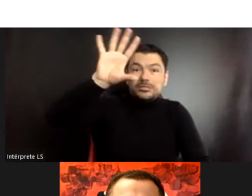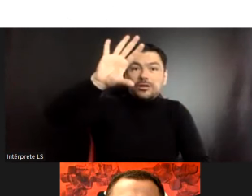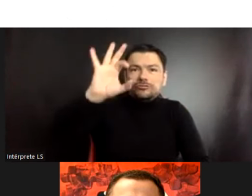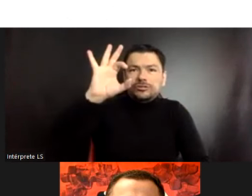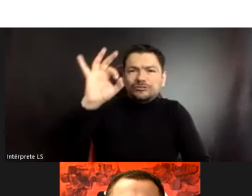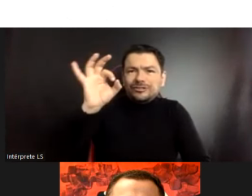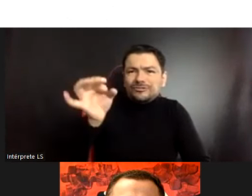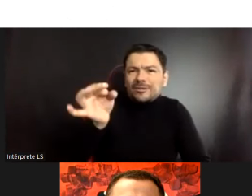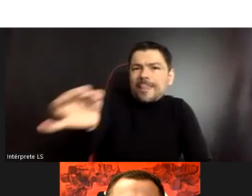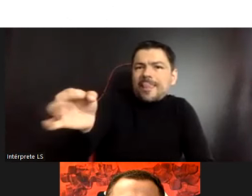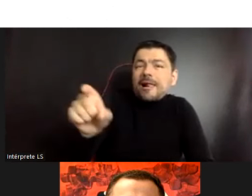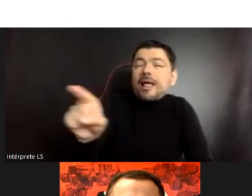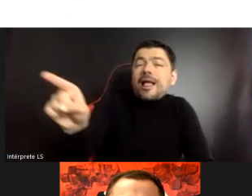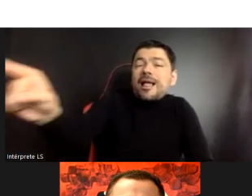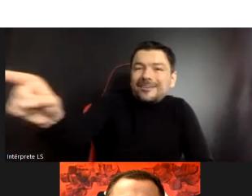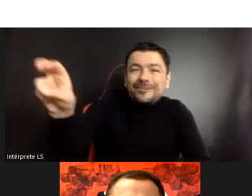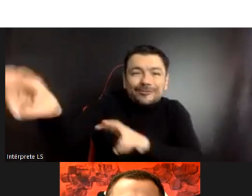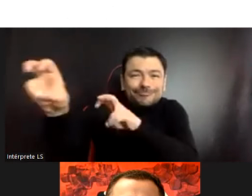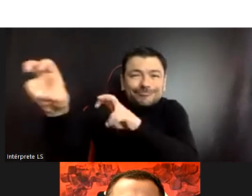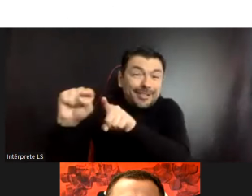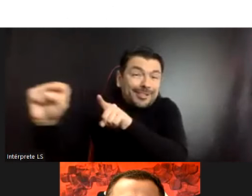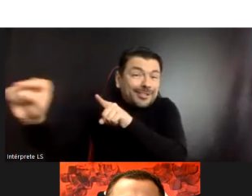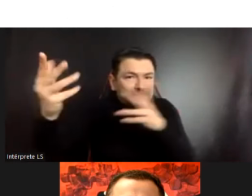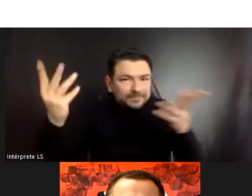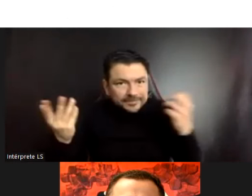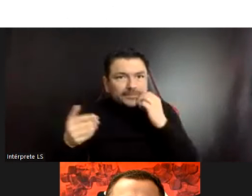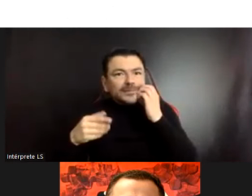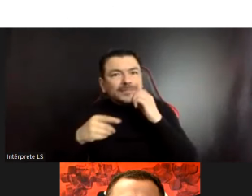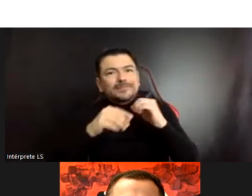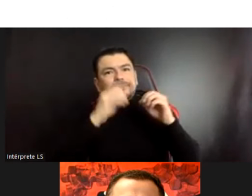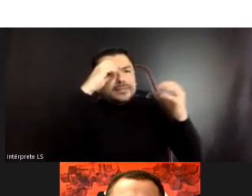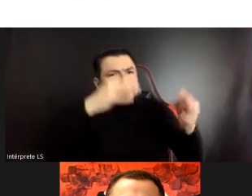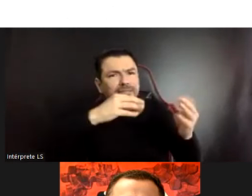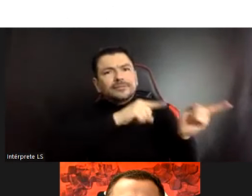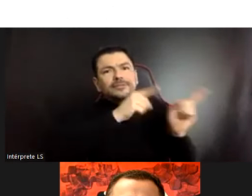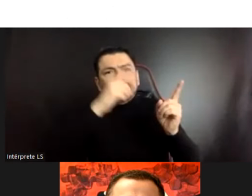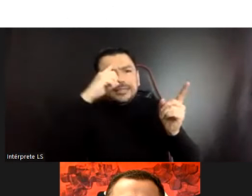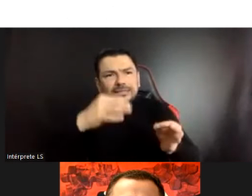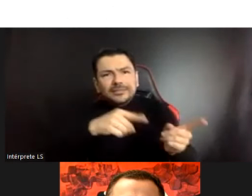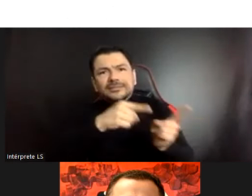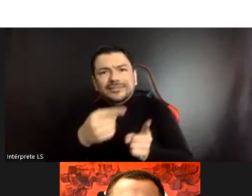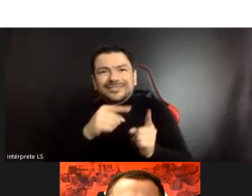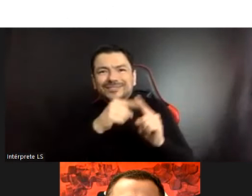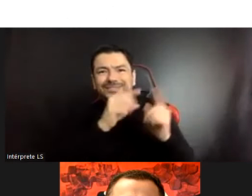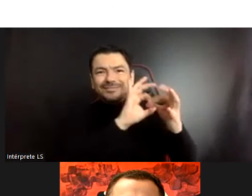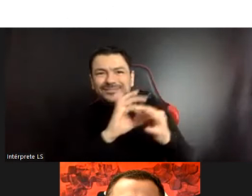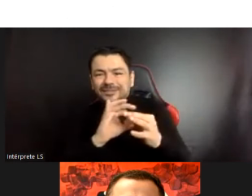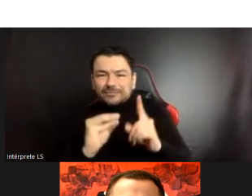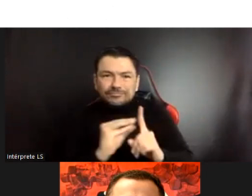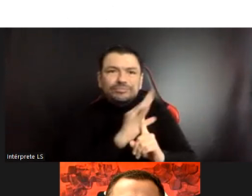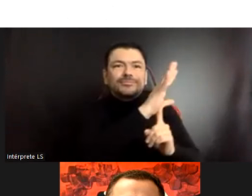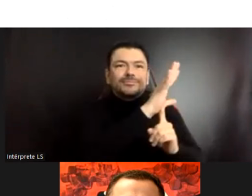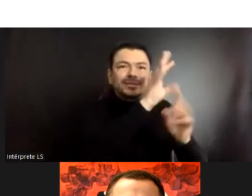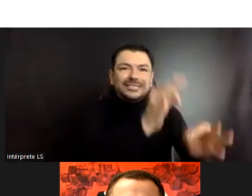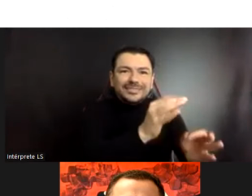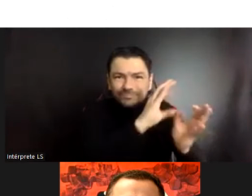decisiones y de reacción a respuestas y crear respuestas desde lo local a lo nacional, pero volver de lo